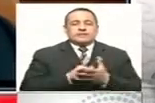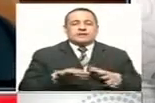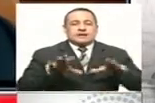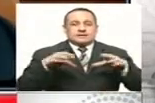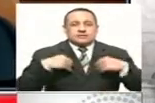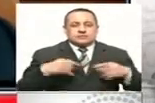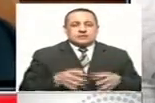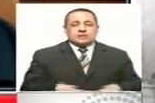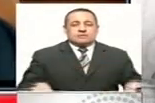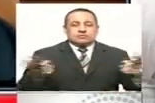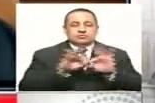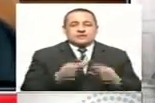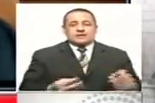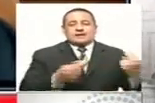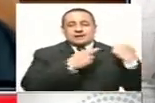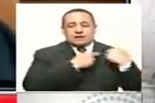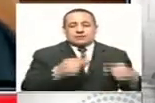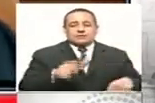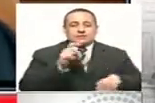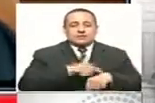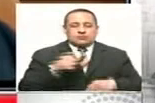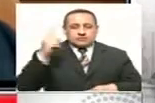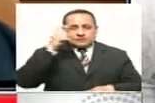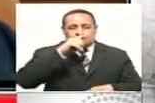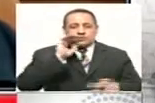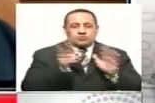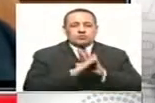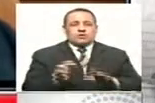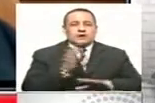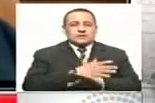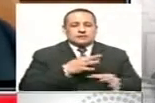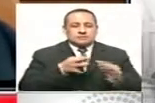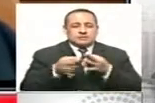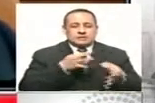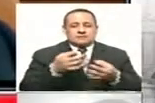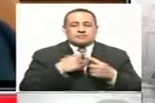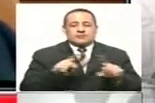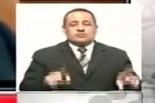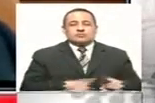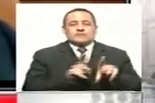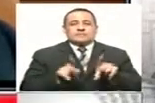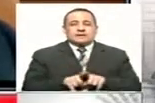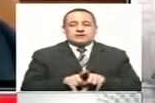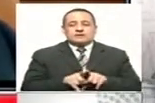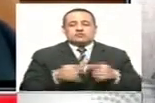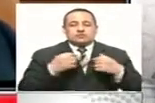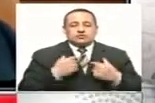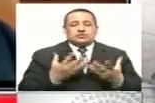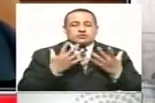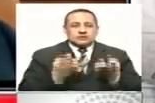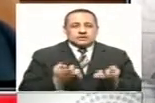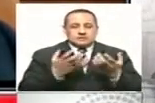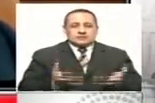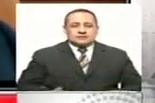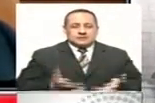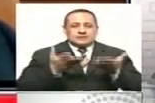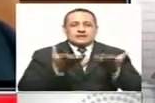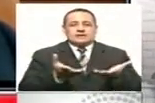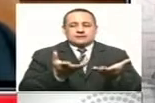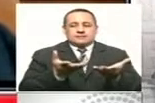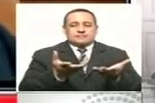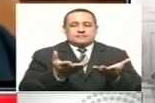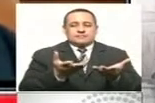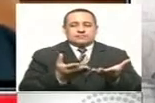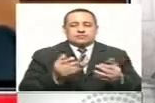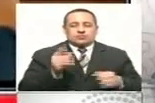aceptado tan importante cargo en los momentos difíciles, como le dije, pero también deseo hacerle llegar